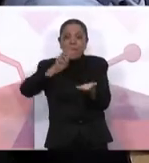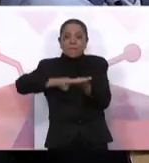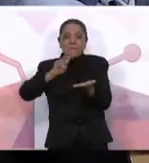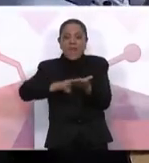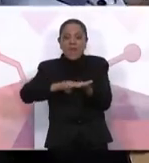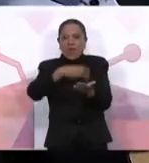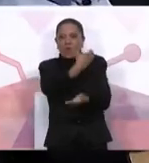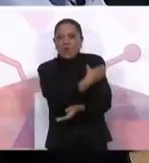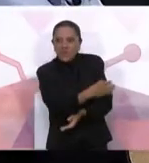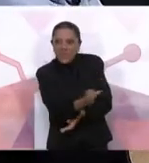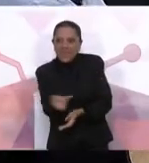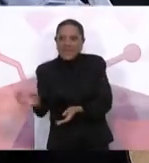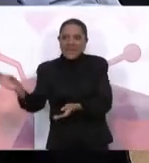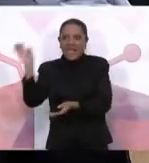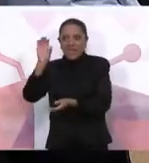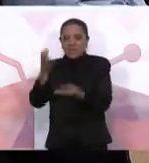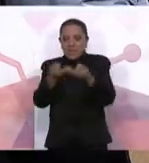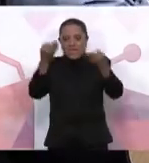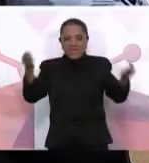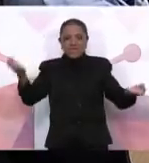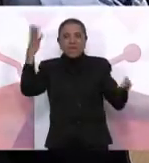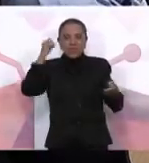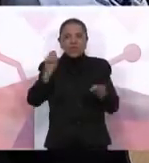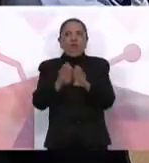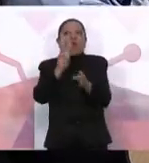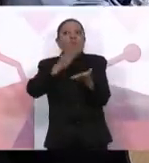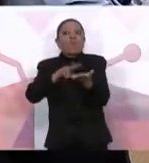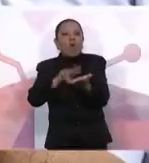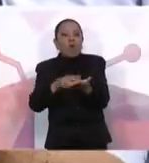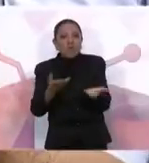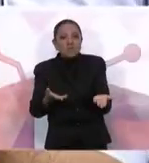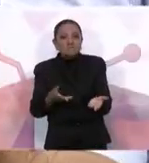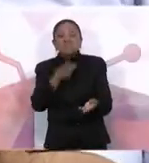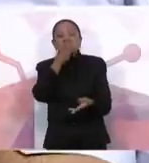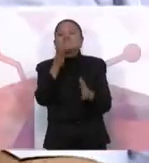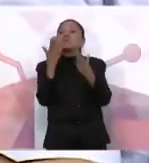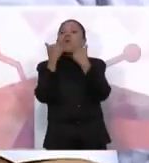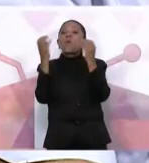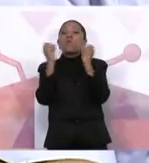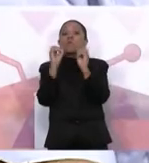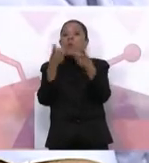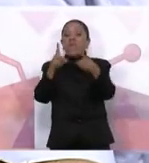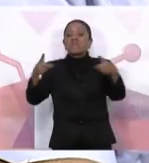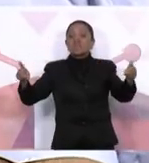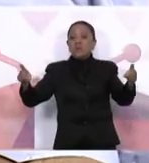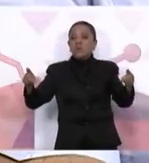recibir te hace gracias tenemos no hay desarrollo si no hay sustentabilidad